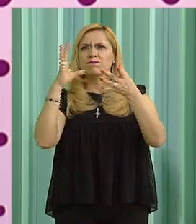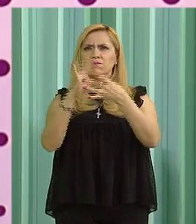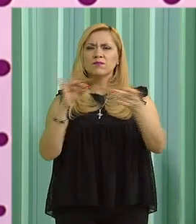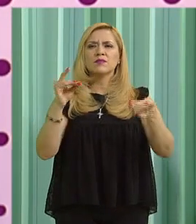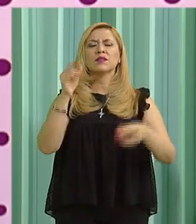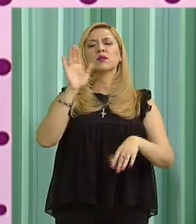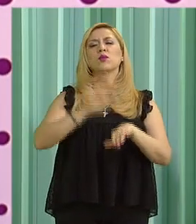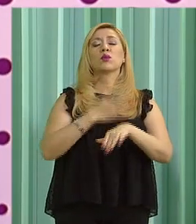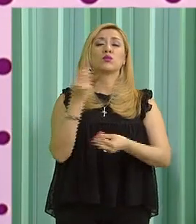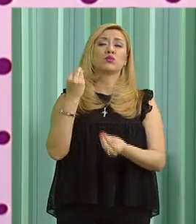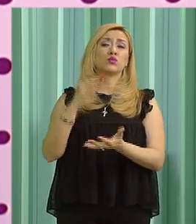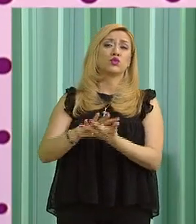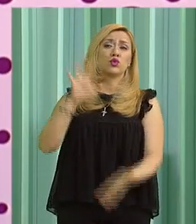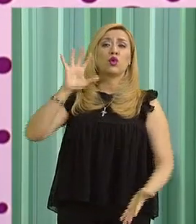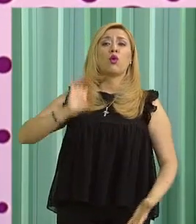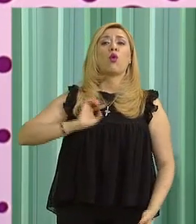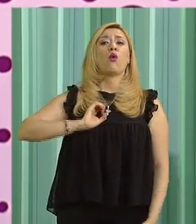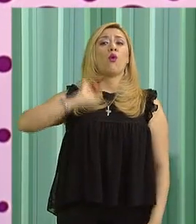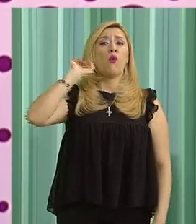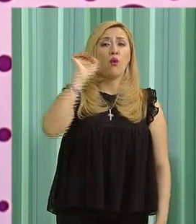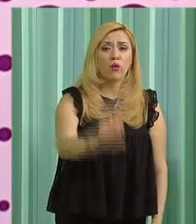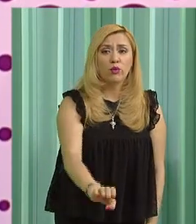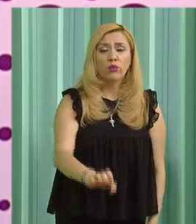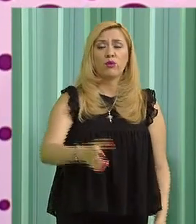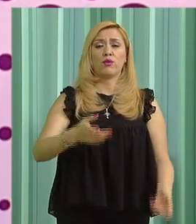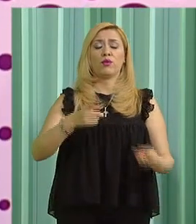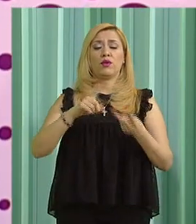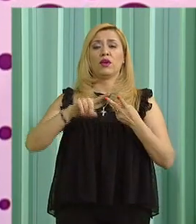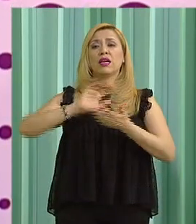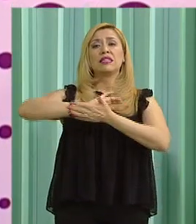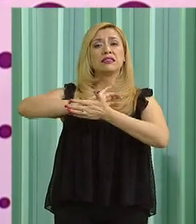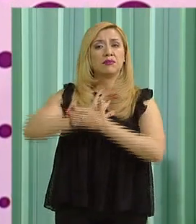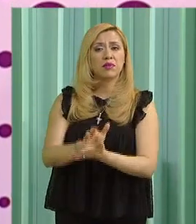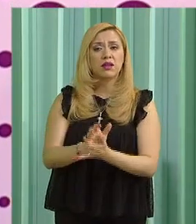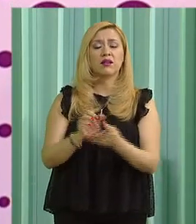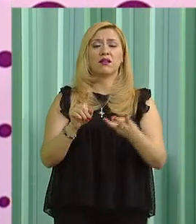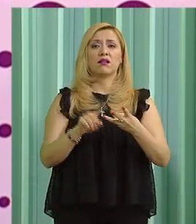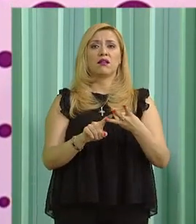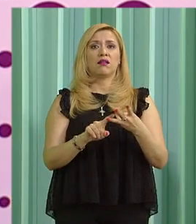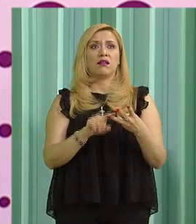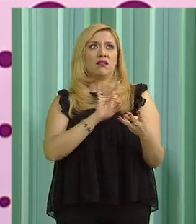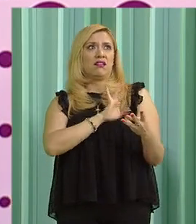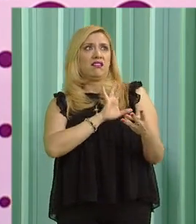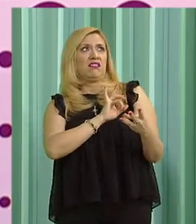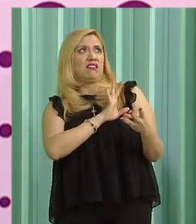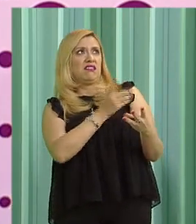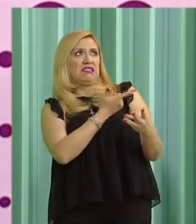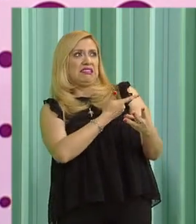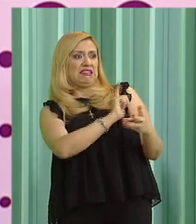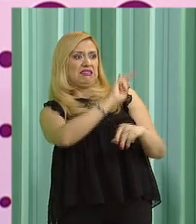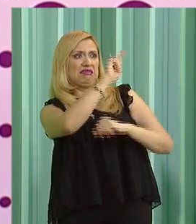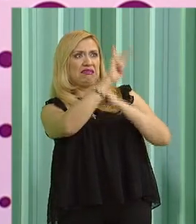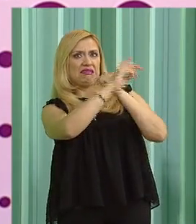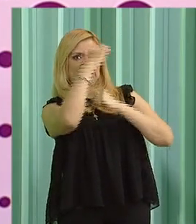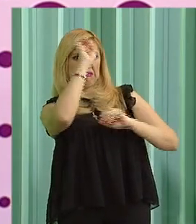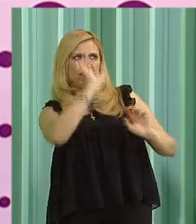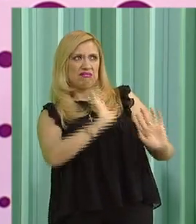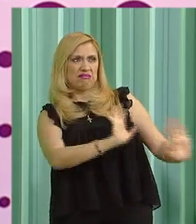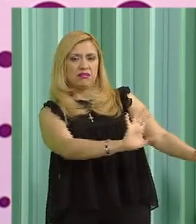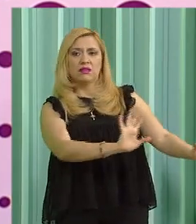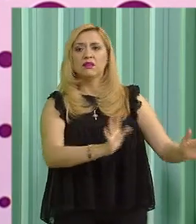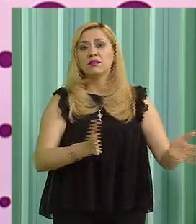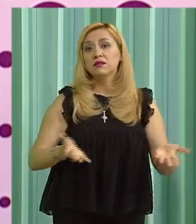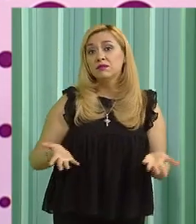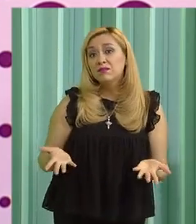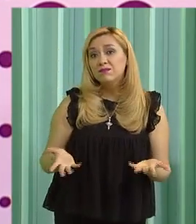mucha discriminación, hay mucha xenofobia y precisamente el tema de brindar información, el tema de